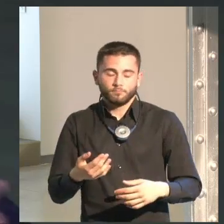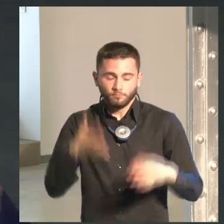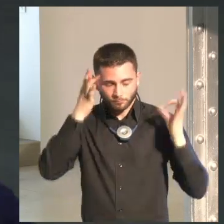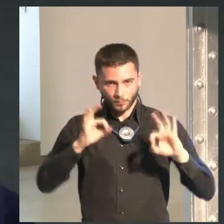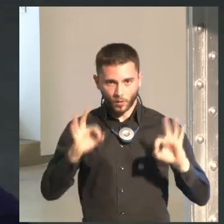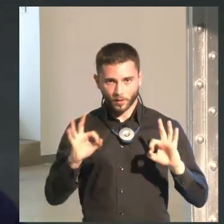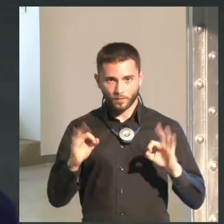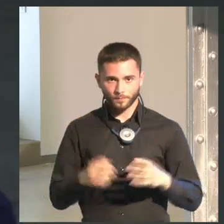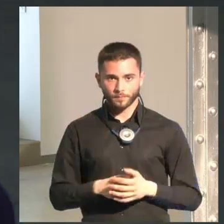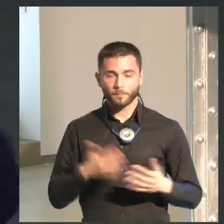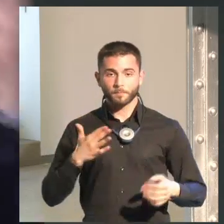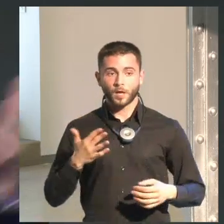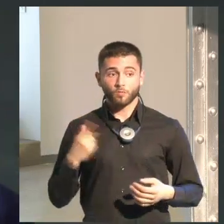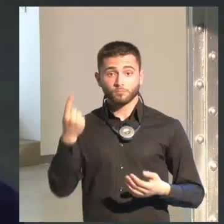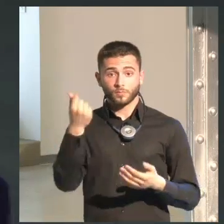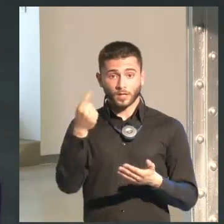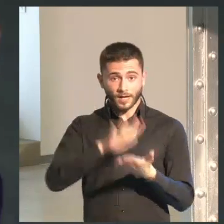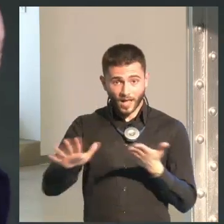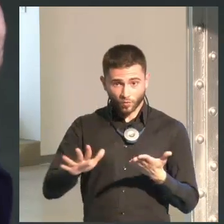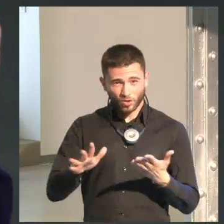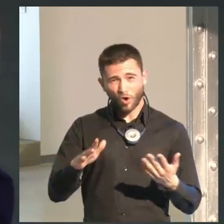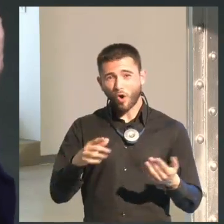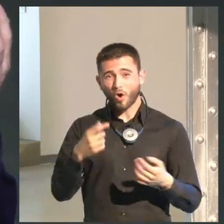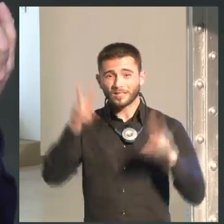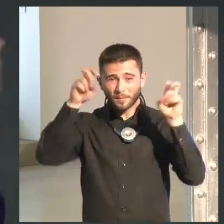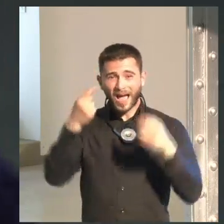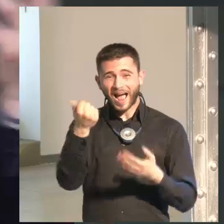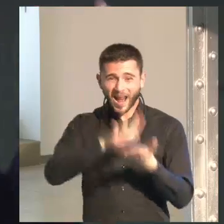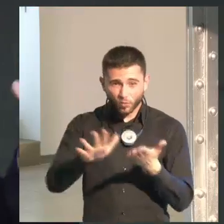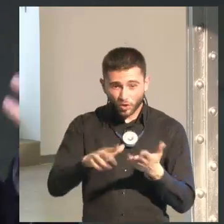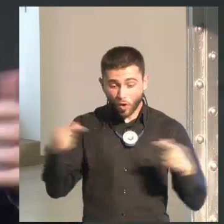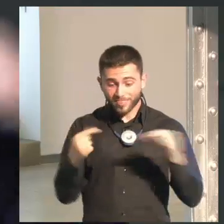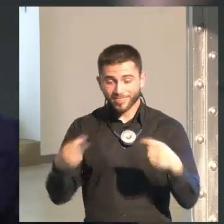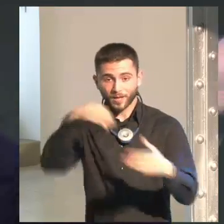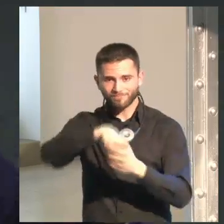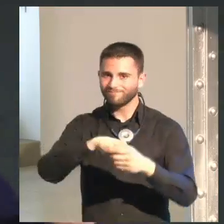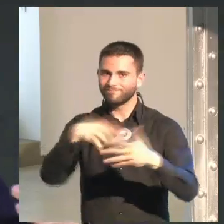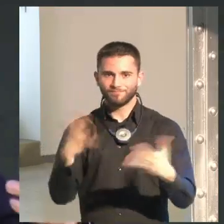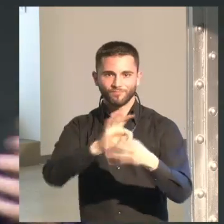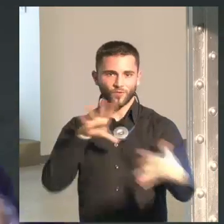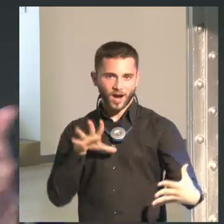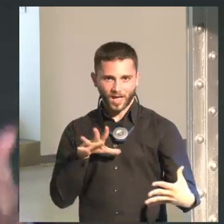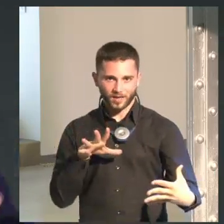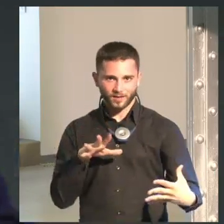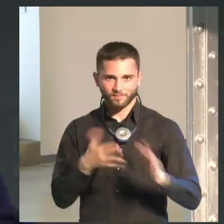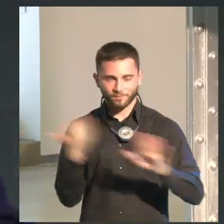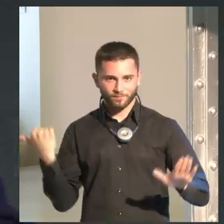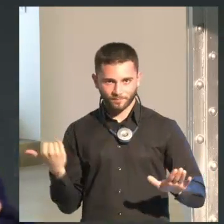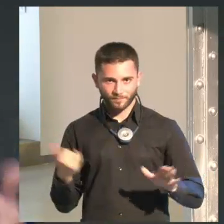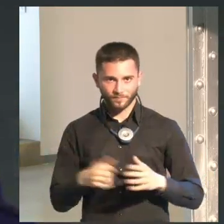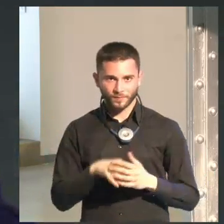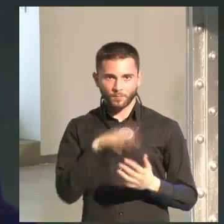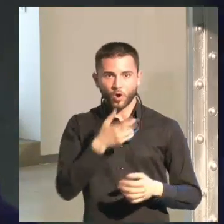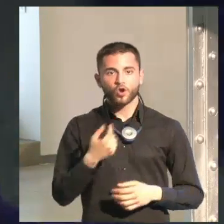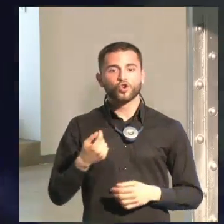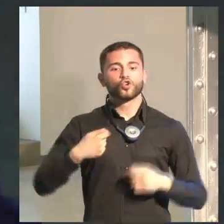no, yo lo gratuito como parte del debate lo quitaría. Hablaría de sostenibilidad, de costes, de si realmente lo